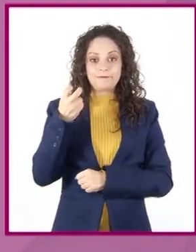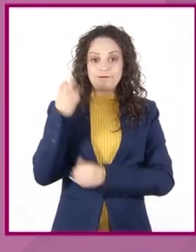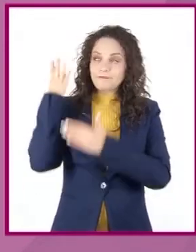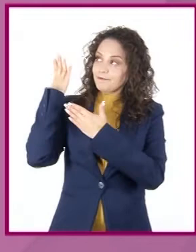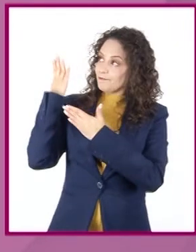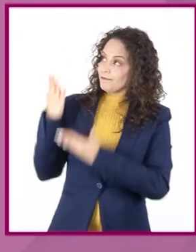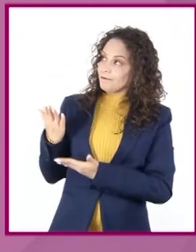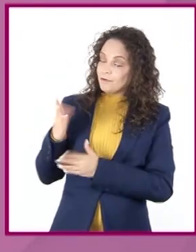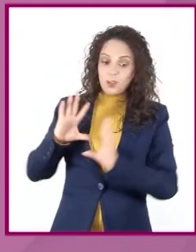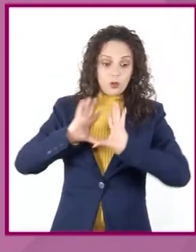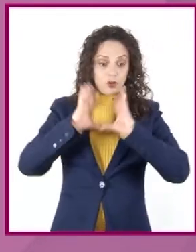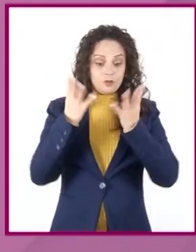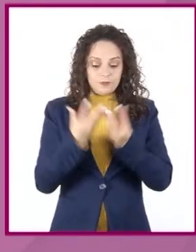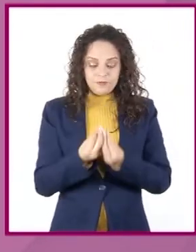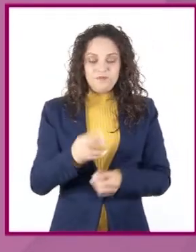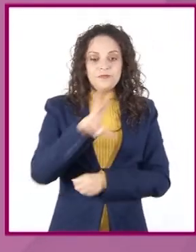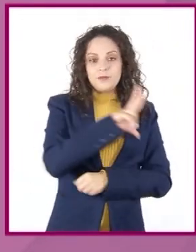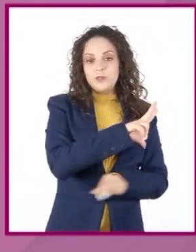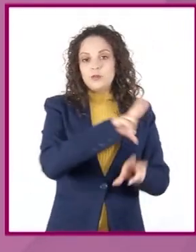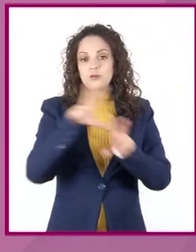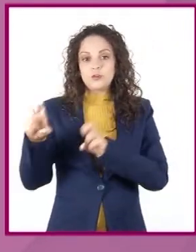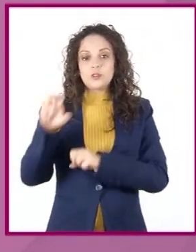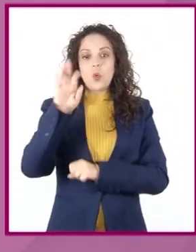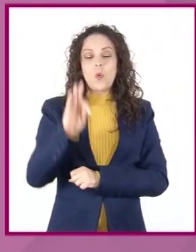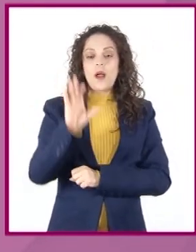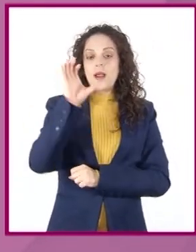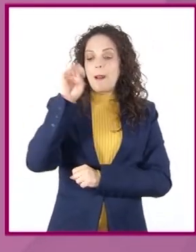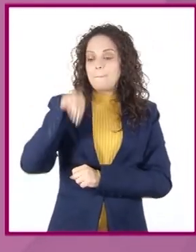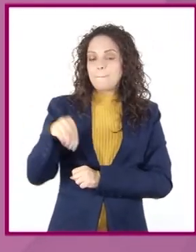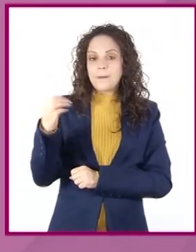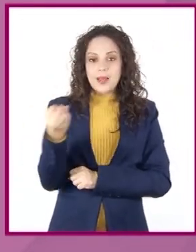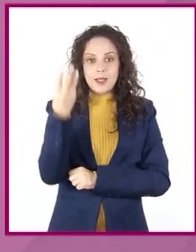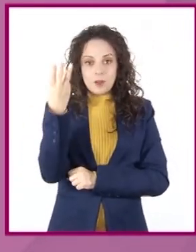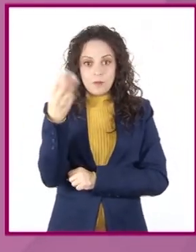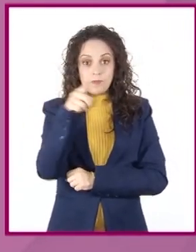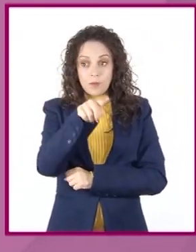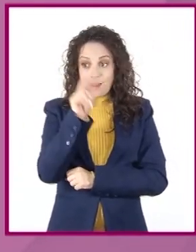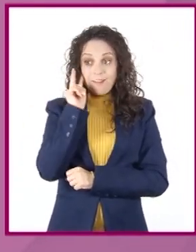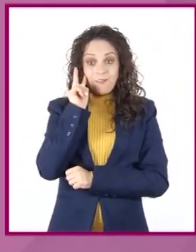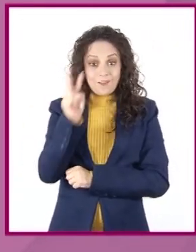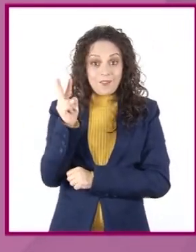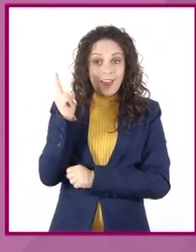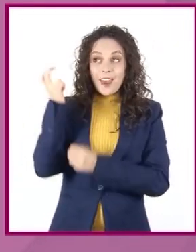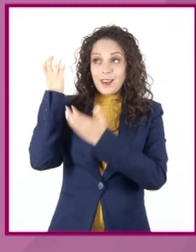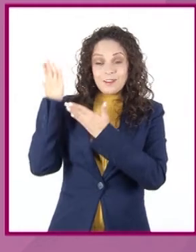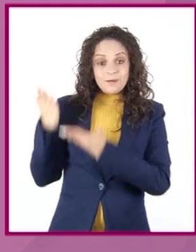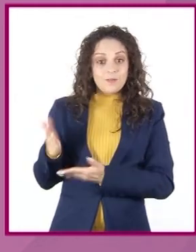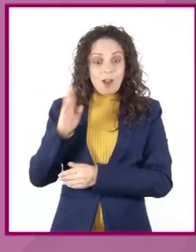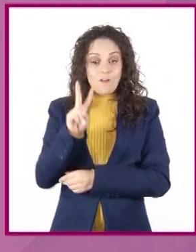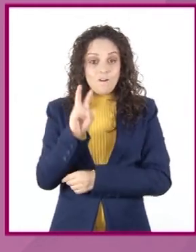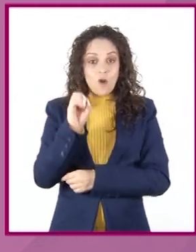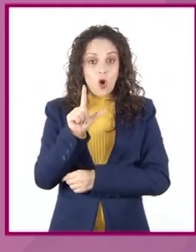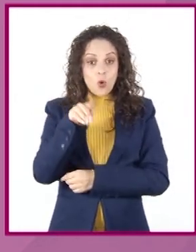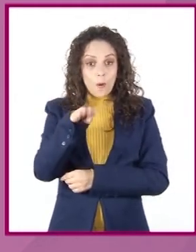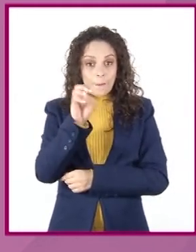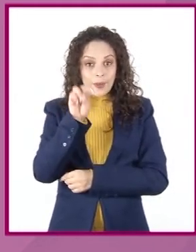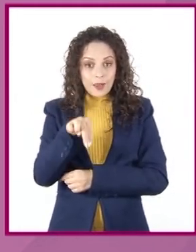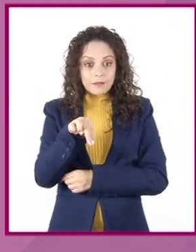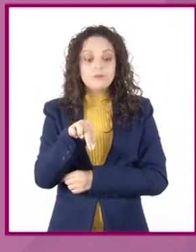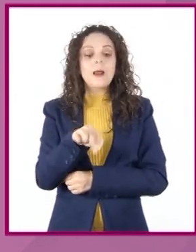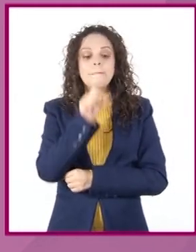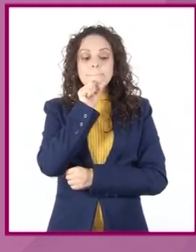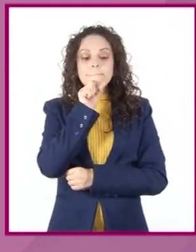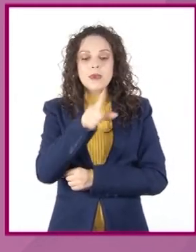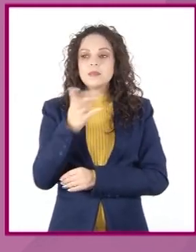de 840 centímetros cúbicos. Observa que el volumen del prisma que se acaba de agregar es igual al que